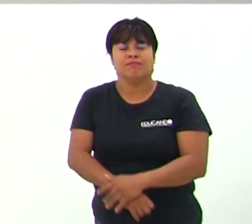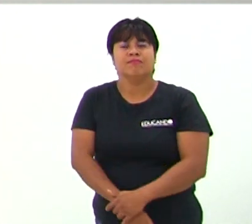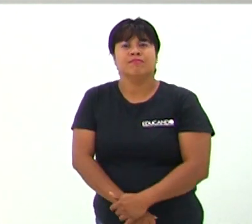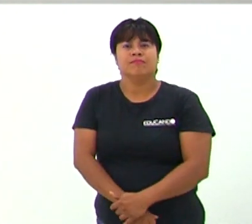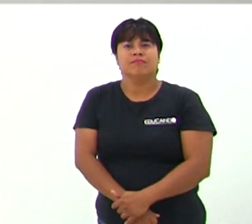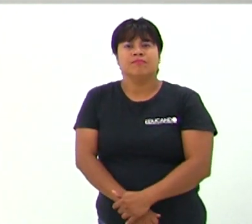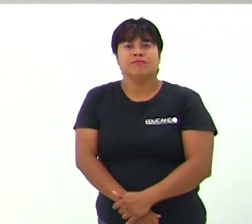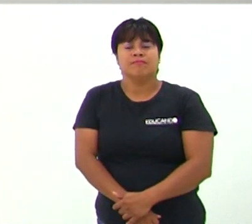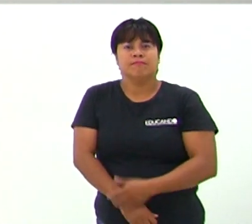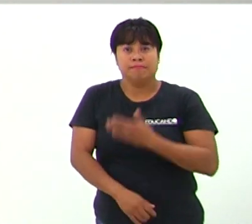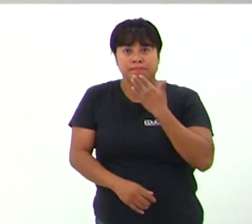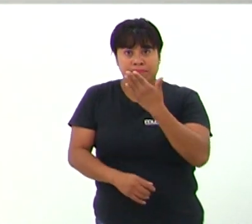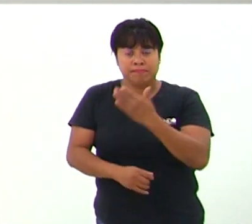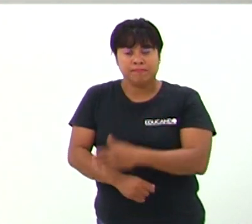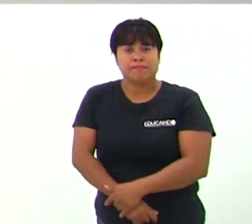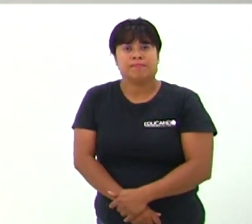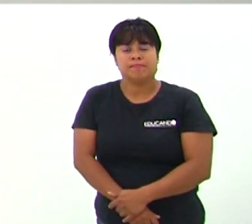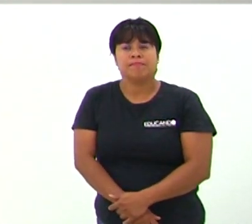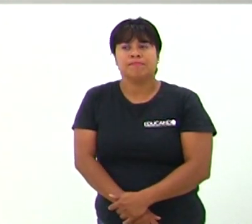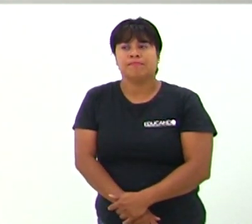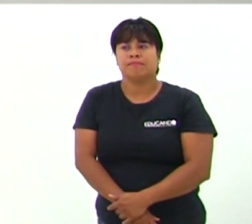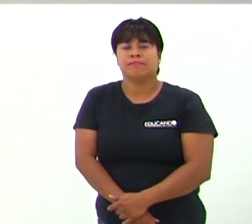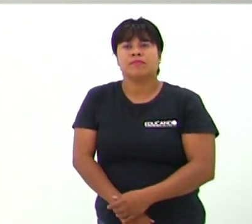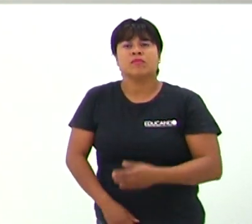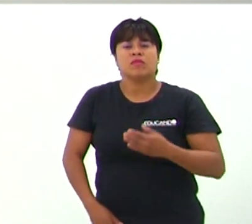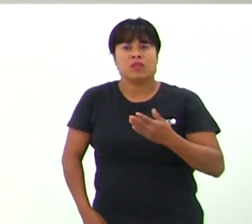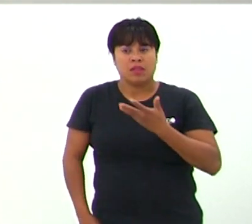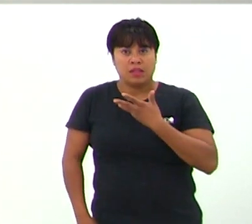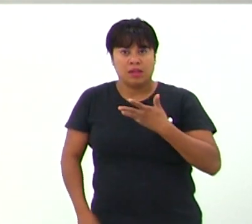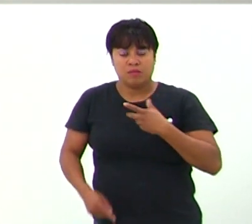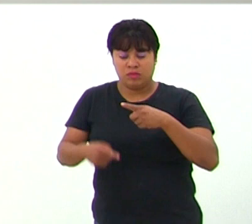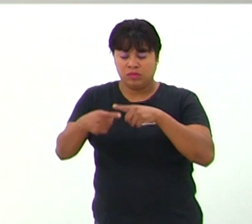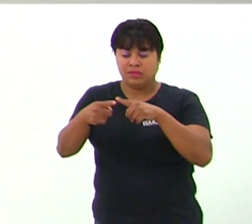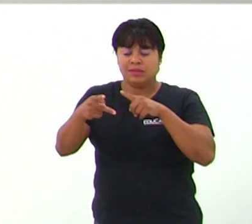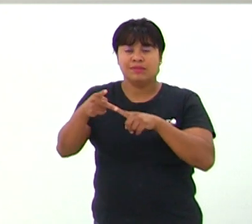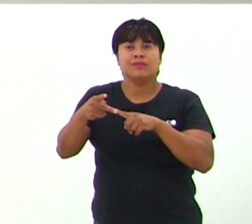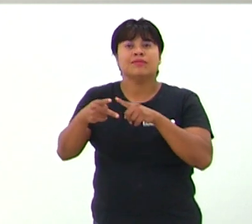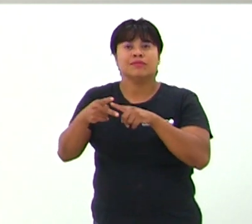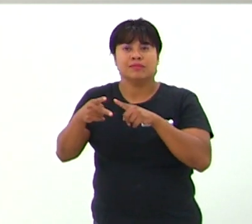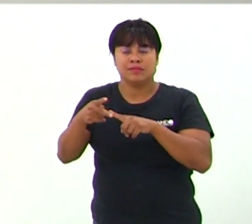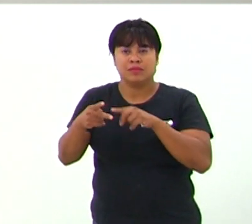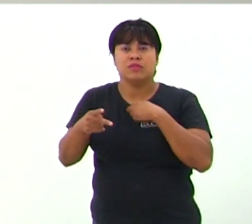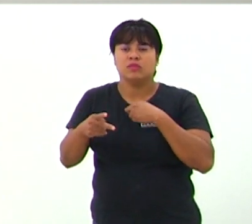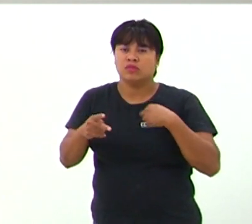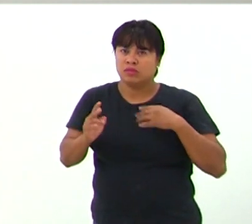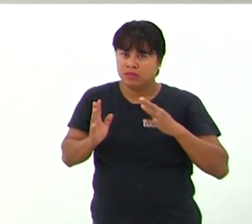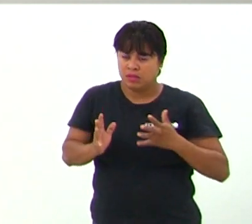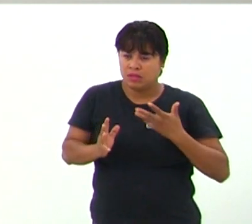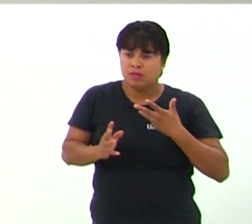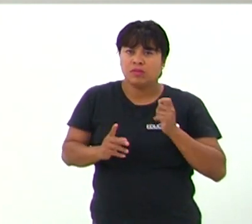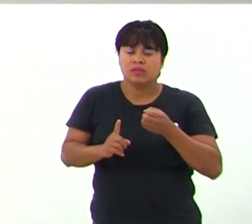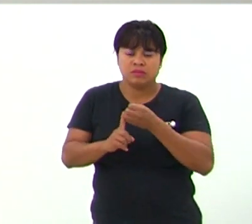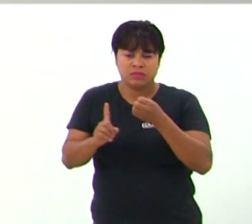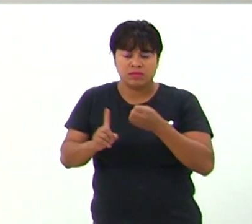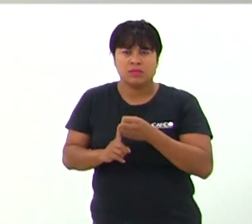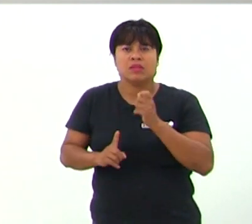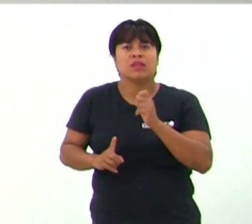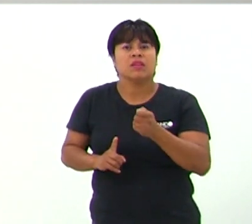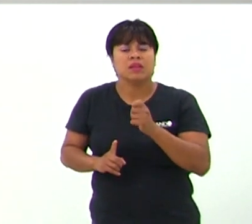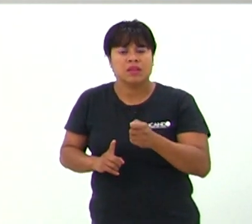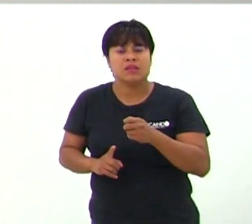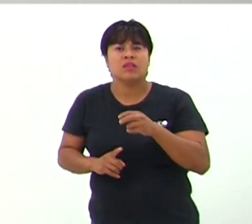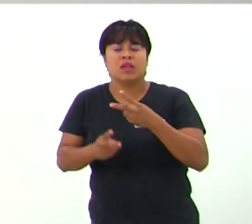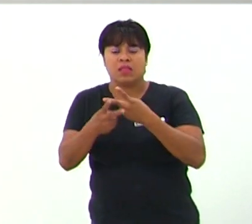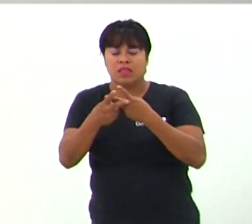adjetivos. ¿Bien? Tenemos estas dos partes, ya tenemos lo que son las frases y ya tenemos lo que son